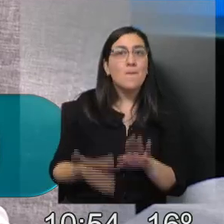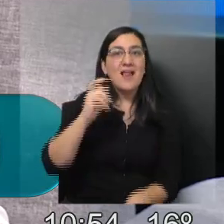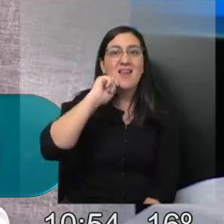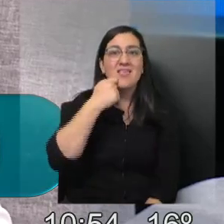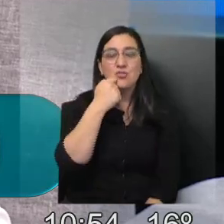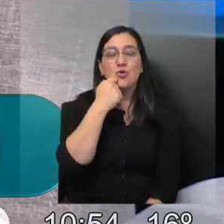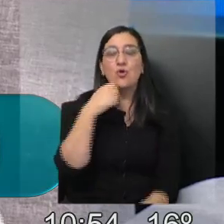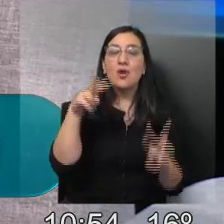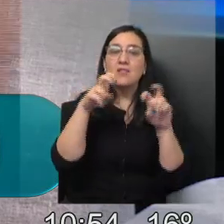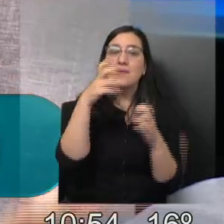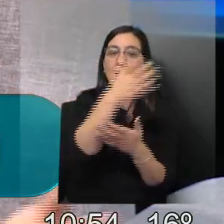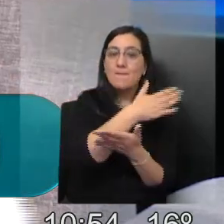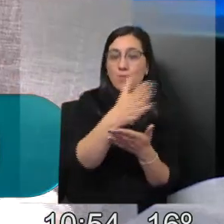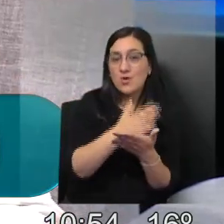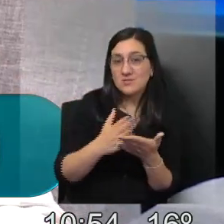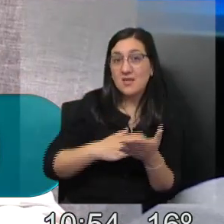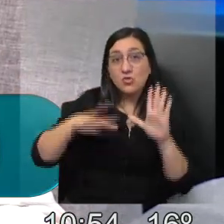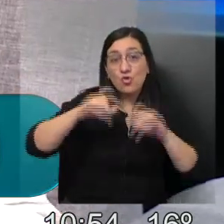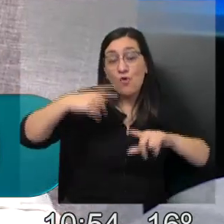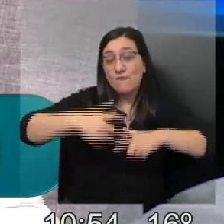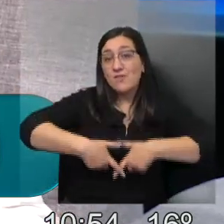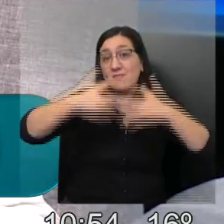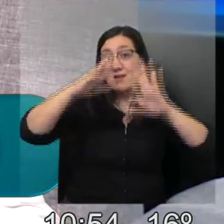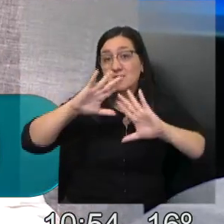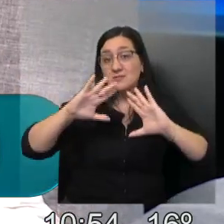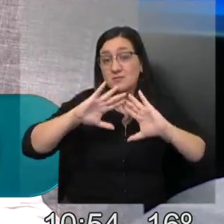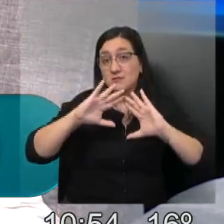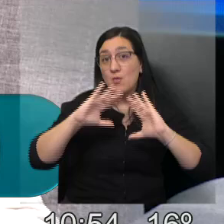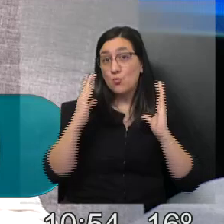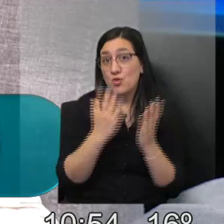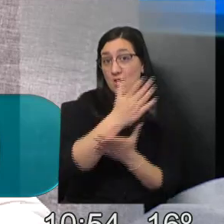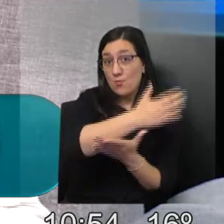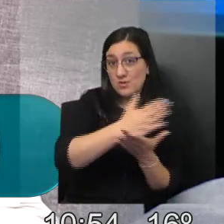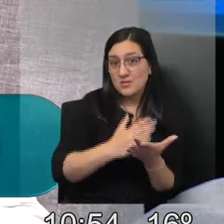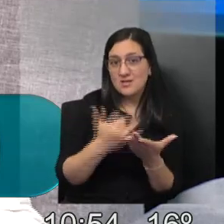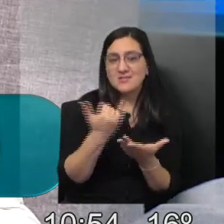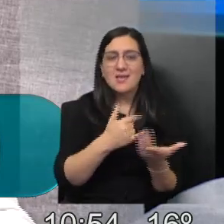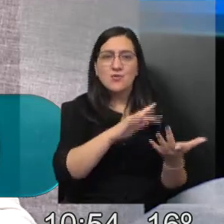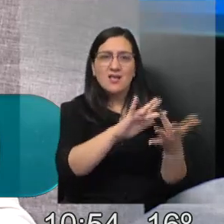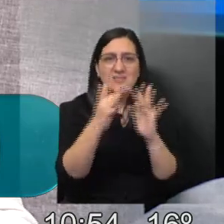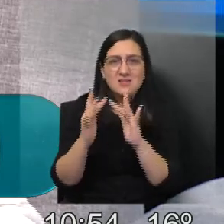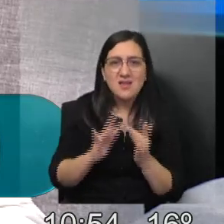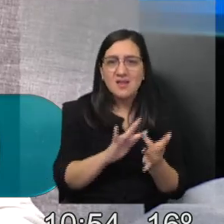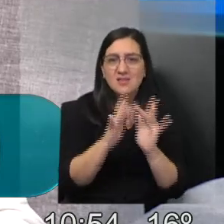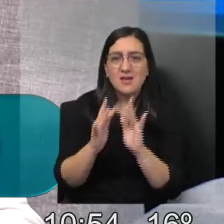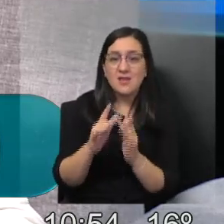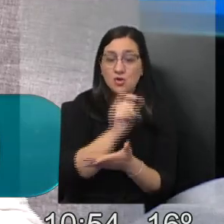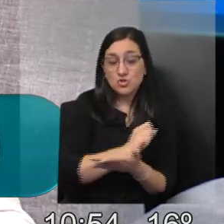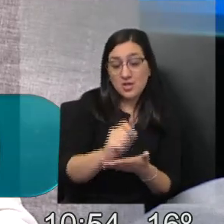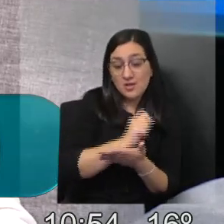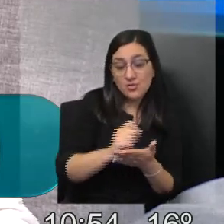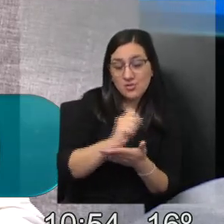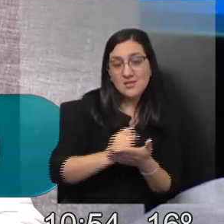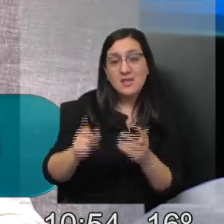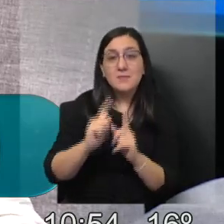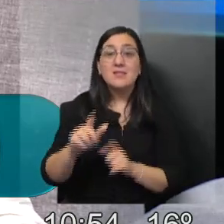de poesía, todos los festivales de poesía, es que van creando una sinergia no solo entre los escritores, sino también